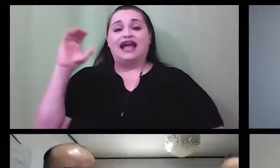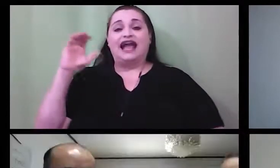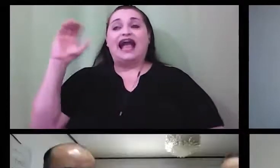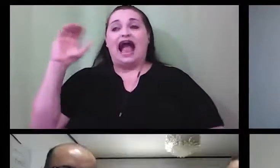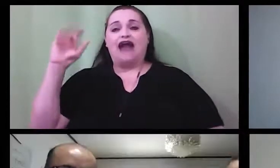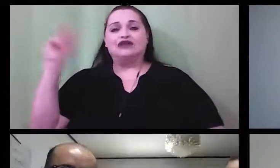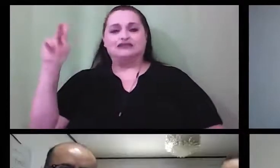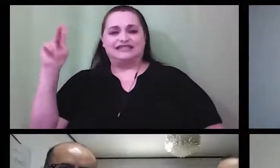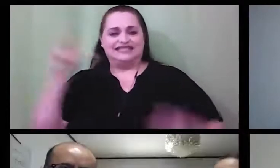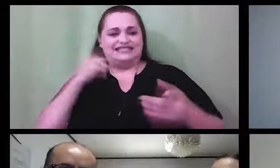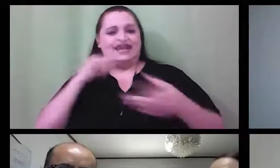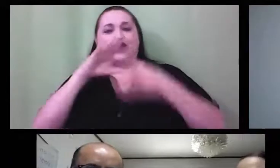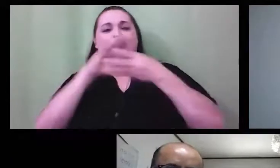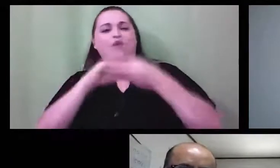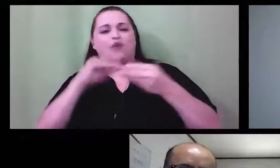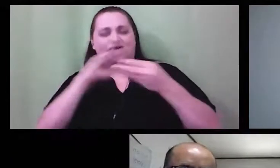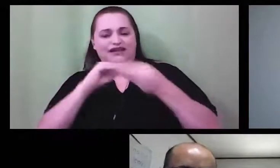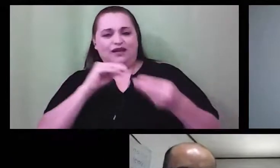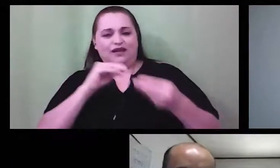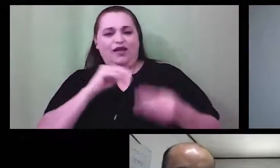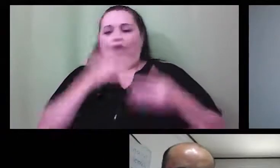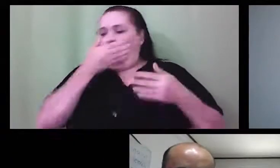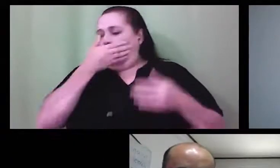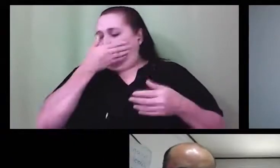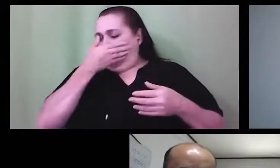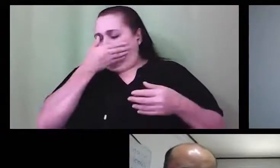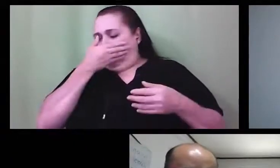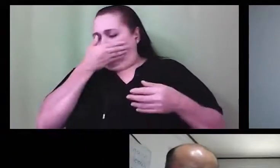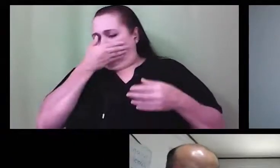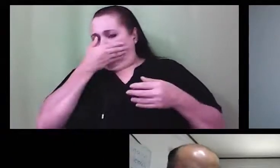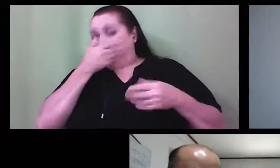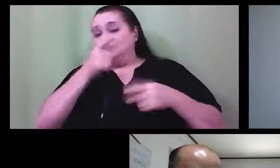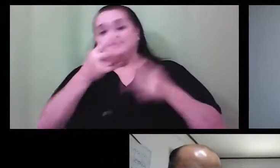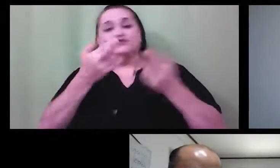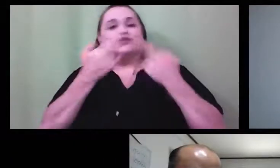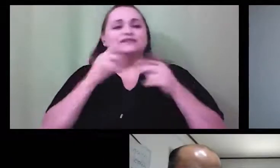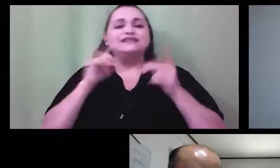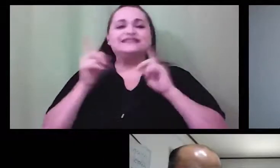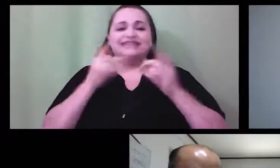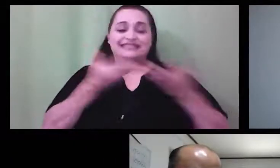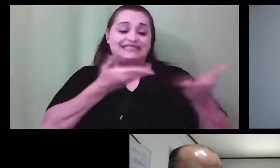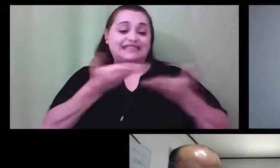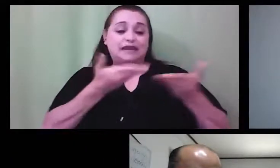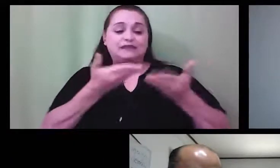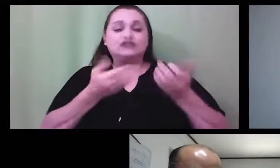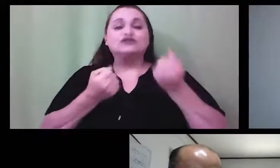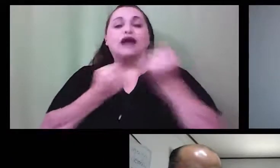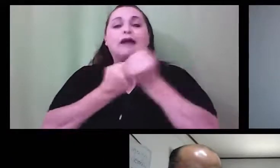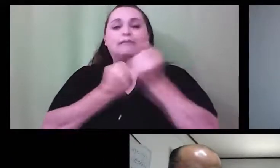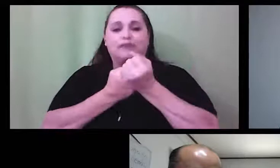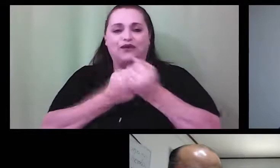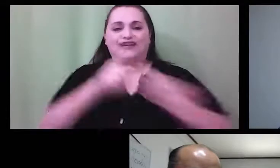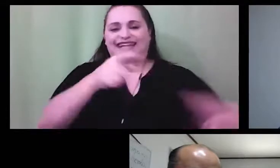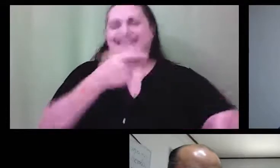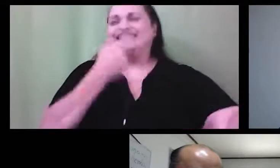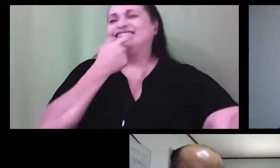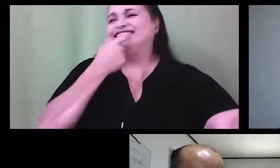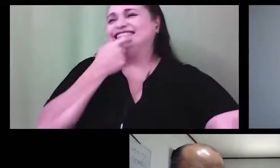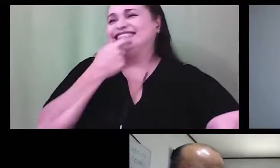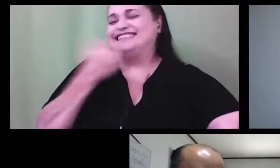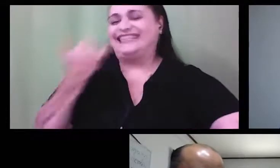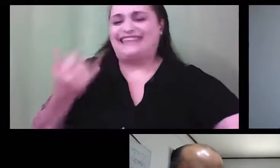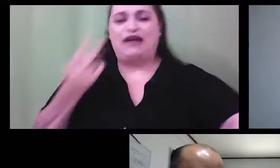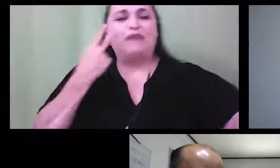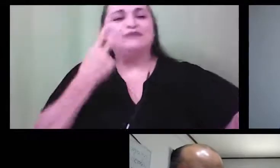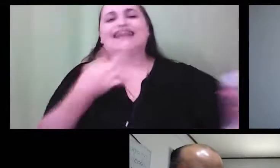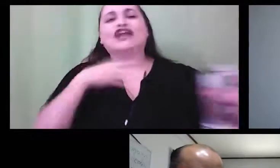Crisia, cuéntenos cómo su respuesta. Los servicios de apoyo. Ella ya se echó una risita. Vamos a ver qué